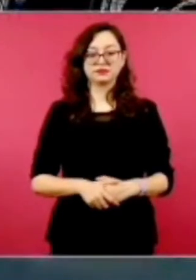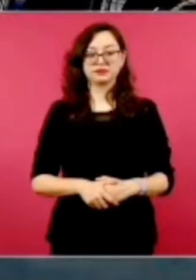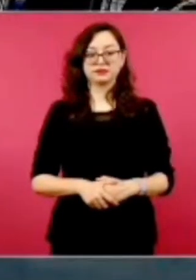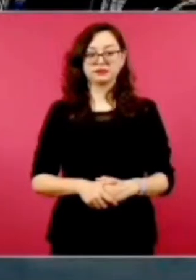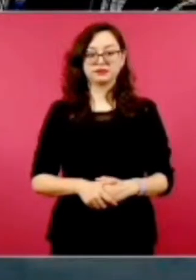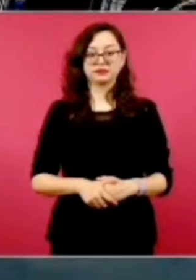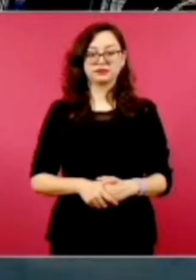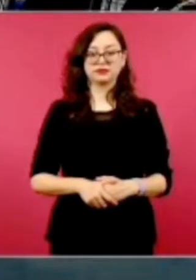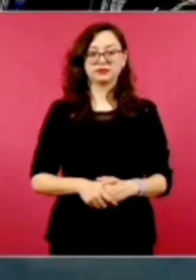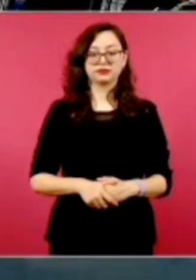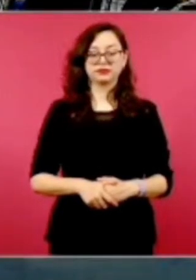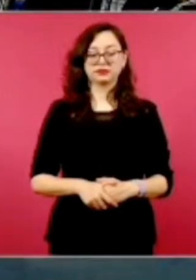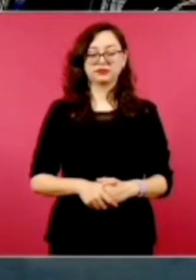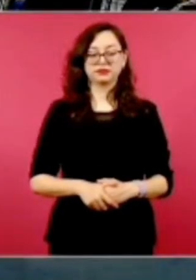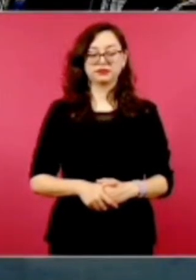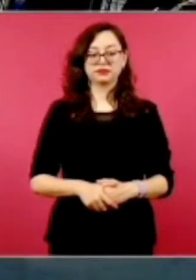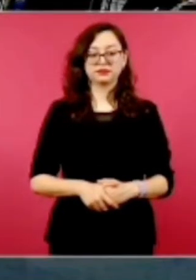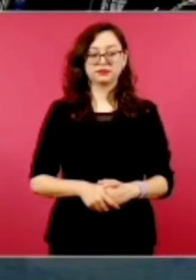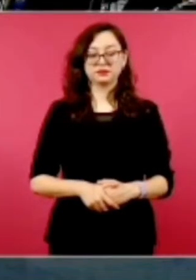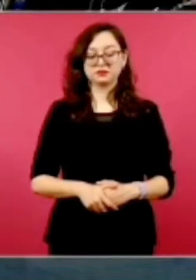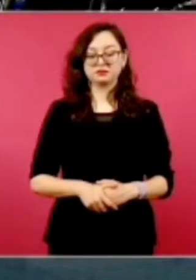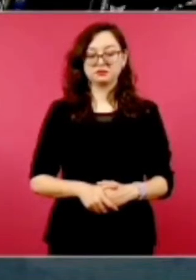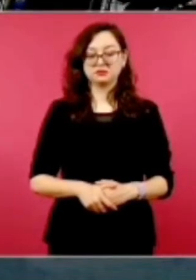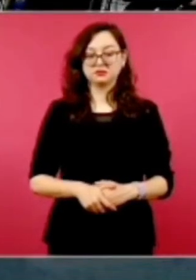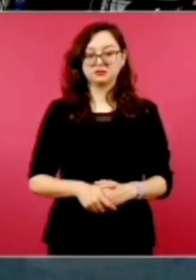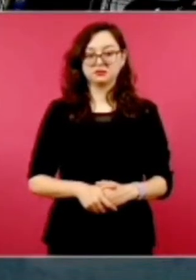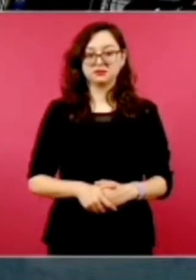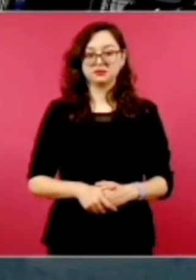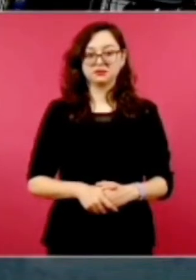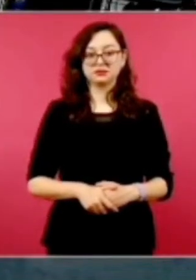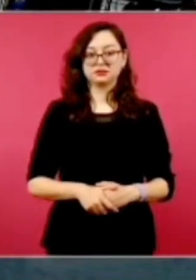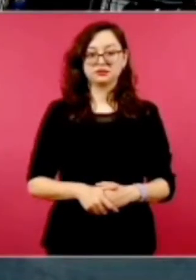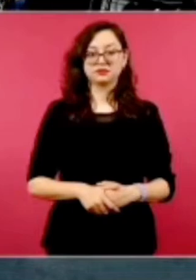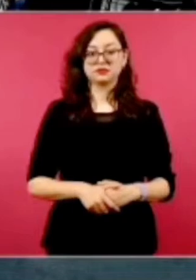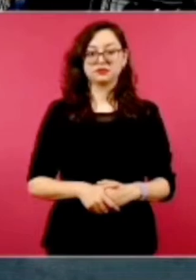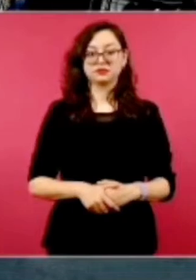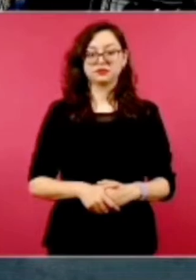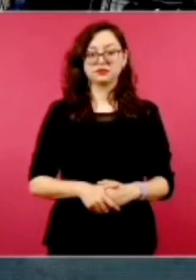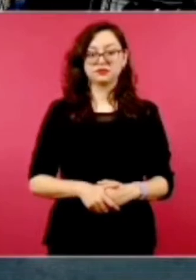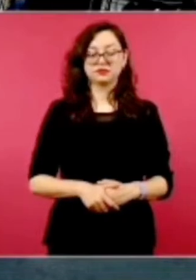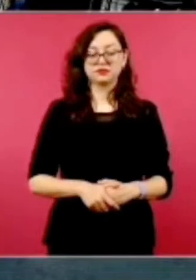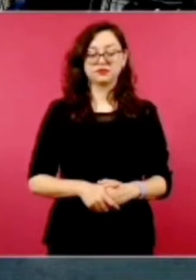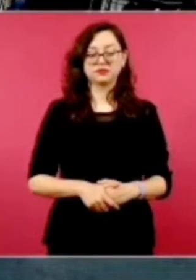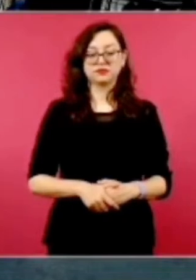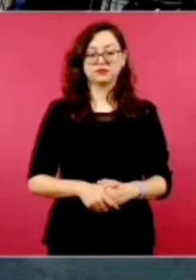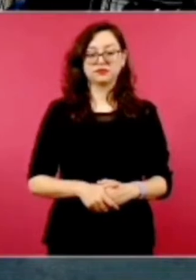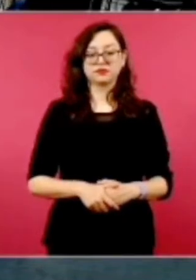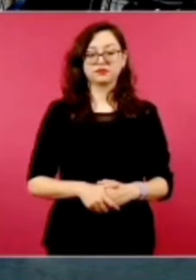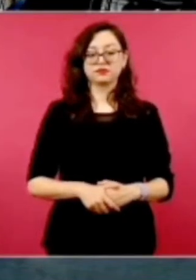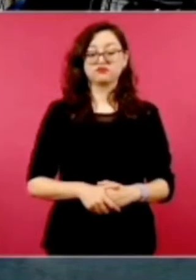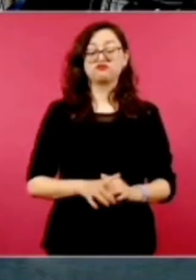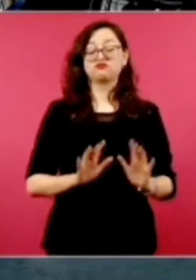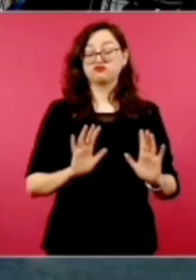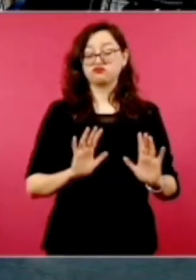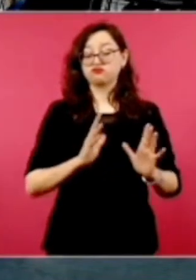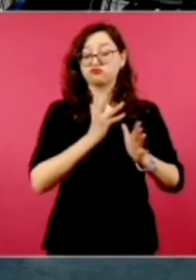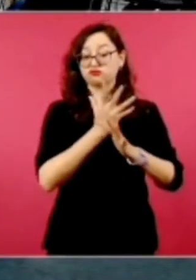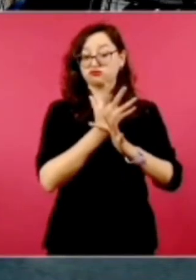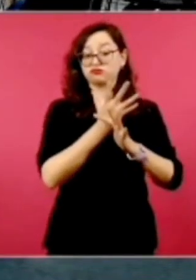No, ¿que por qué? ¿Quién fue el que le aconsejó